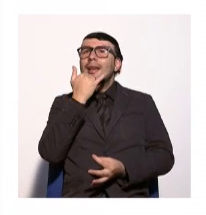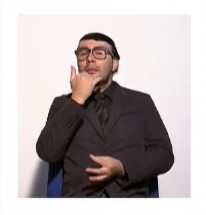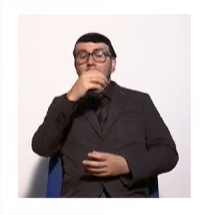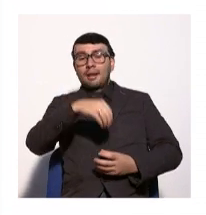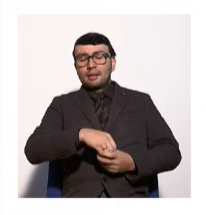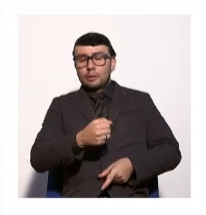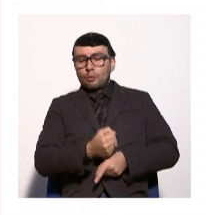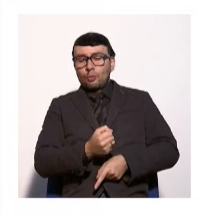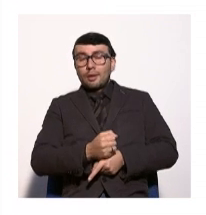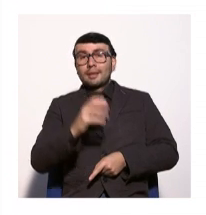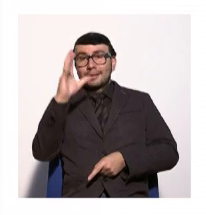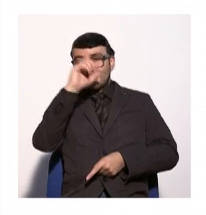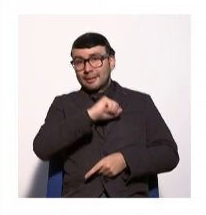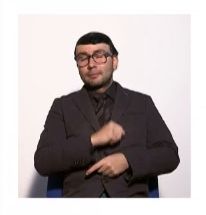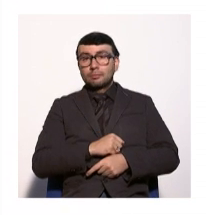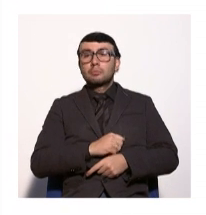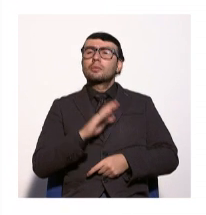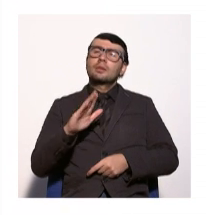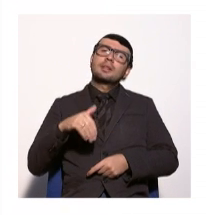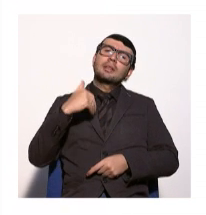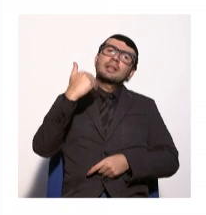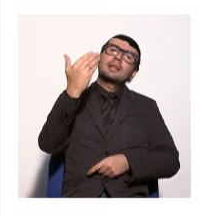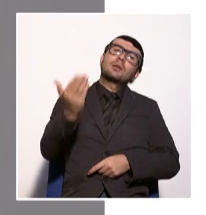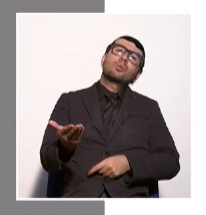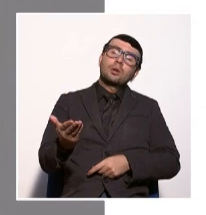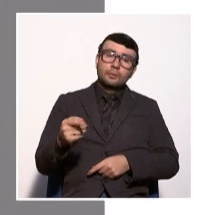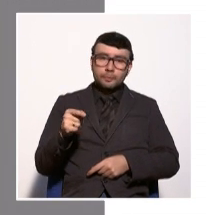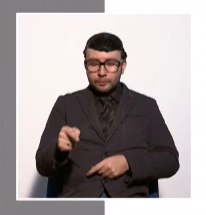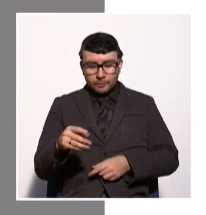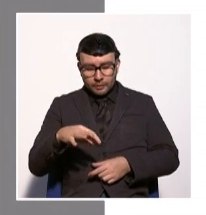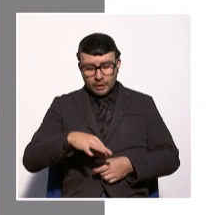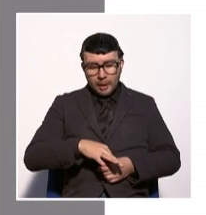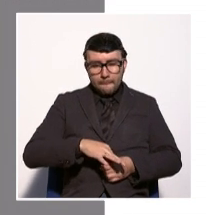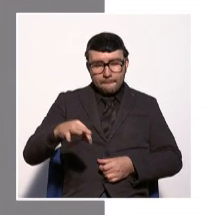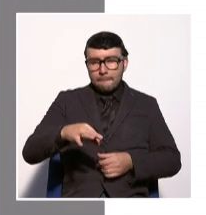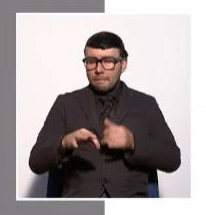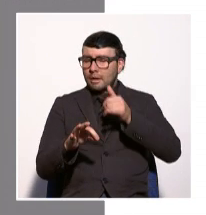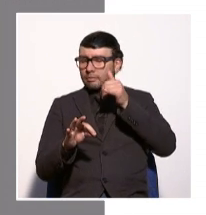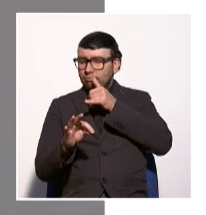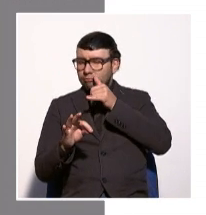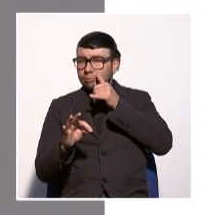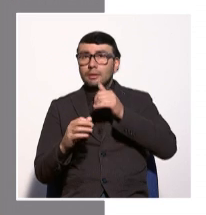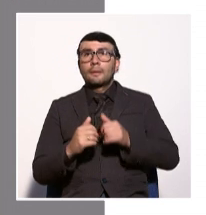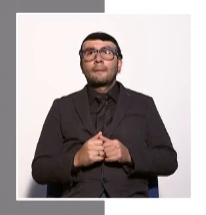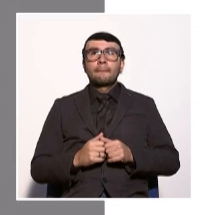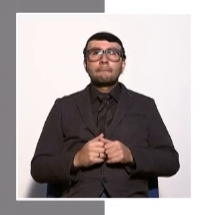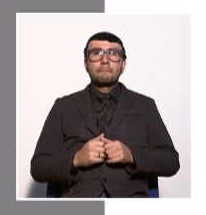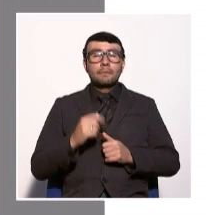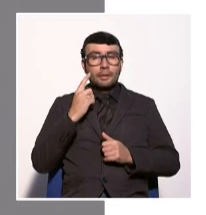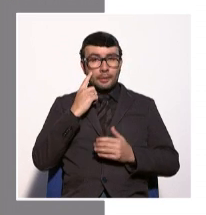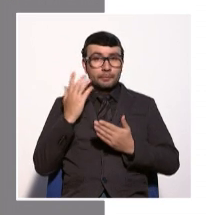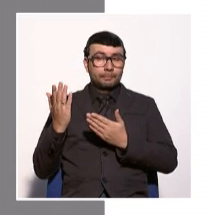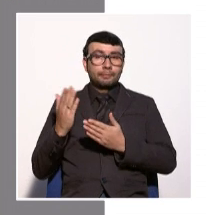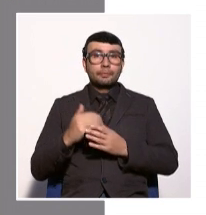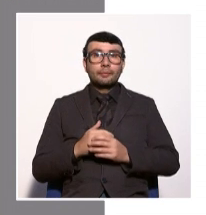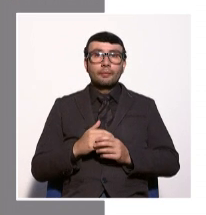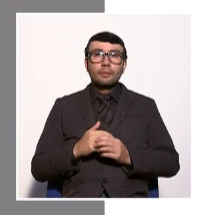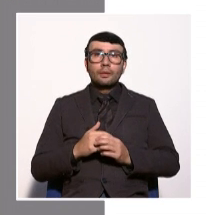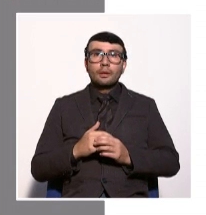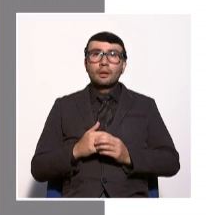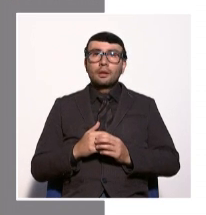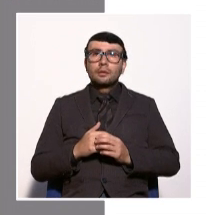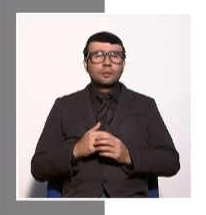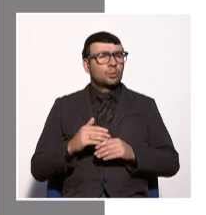próstata para luego hacer una biopsia entonces yo les voy a mostrar acá para para que ustedes vean el